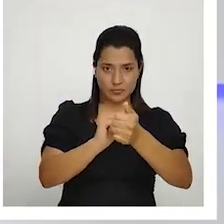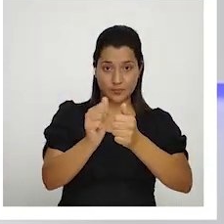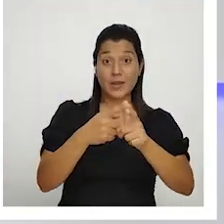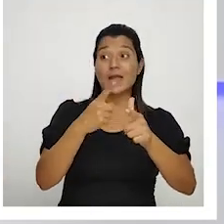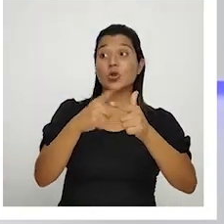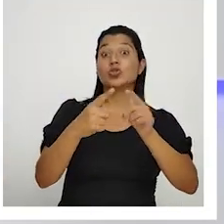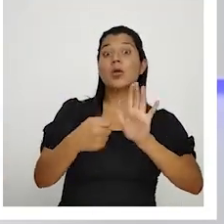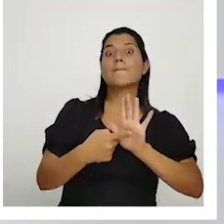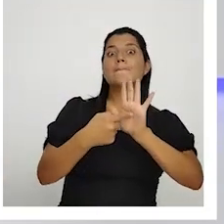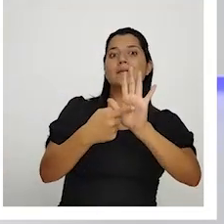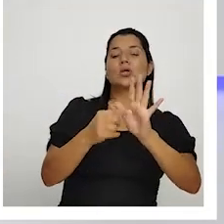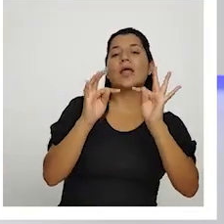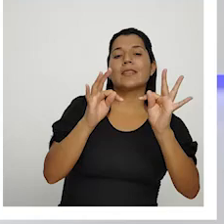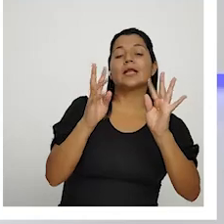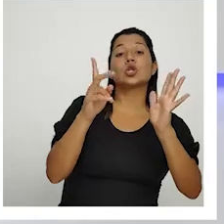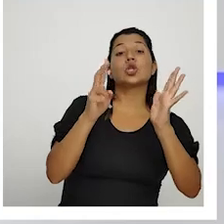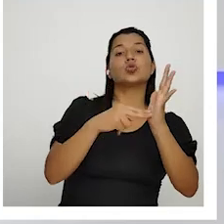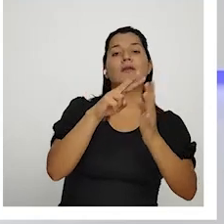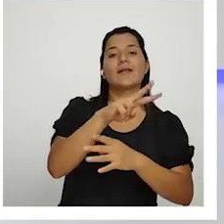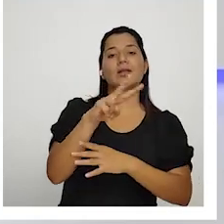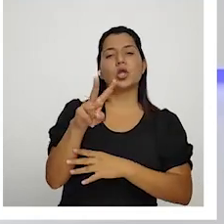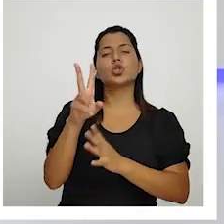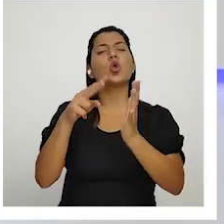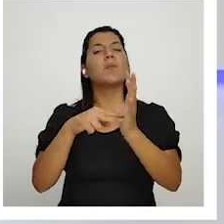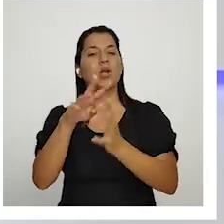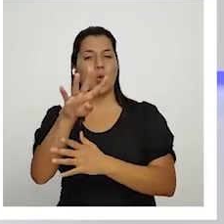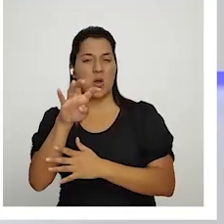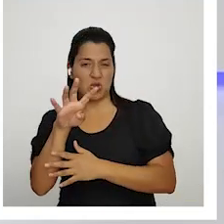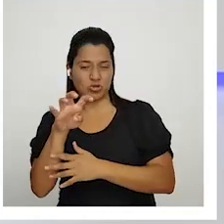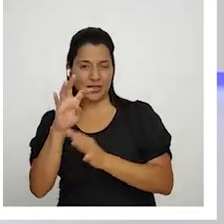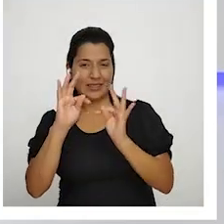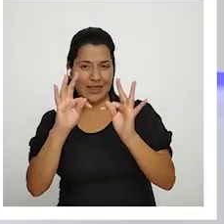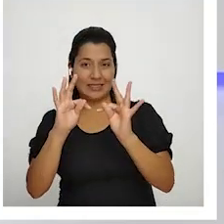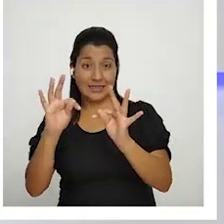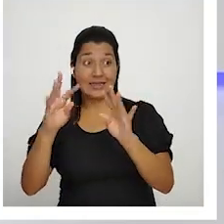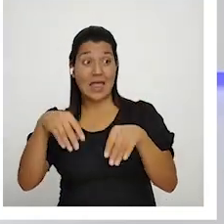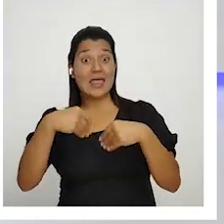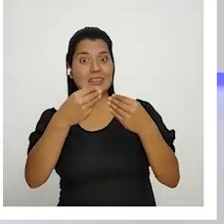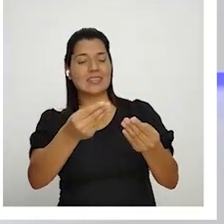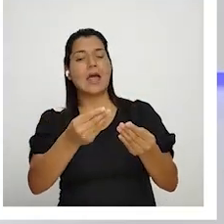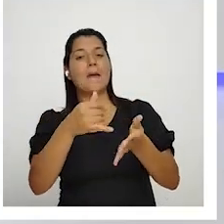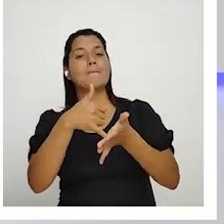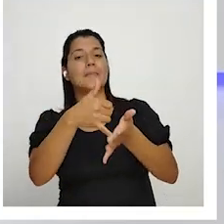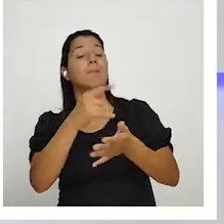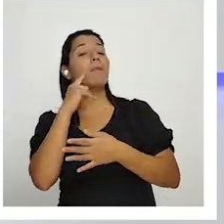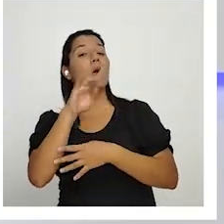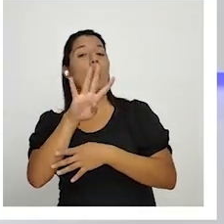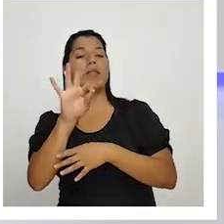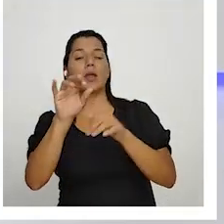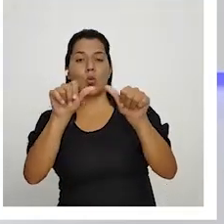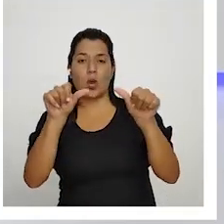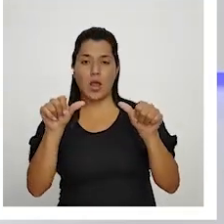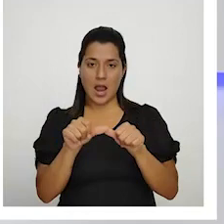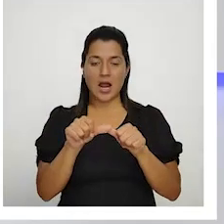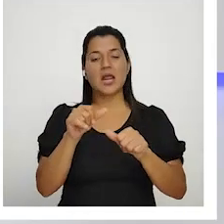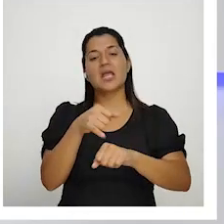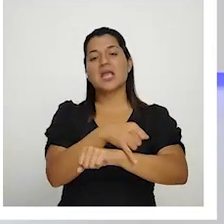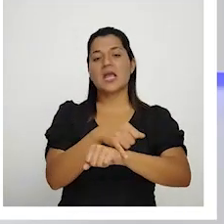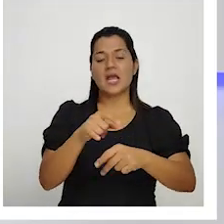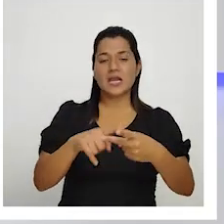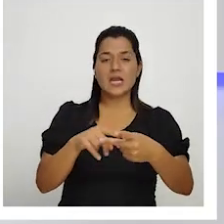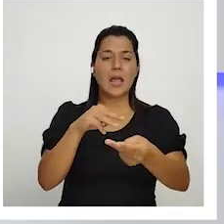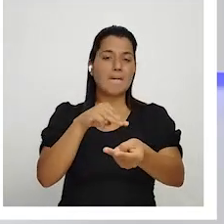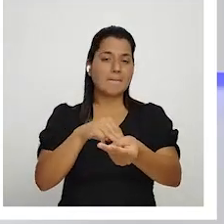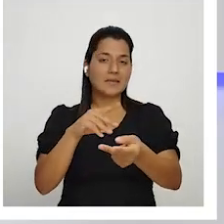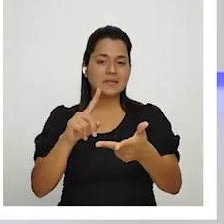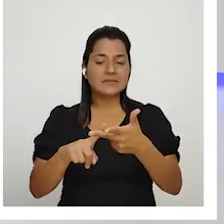2022, que fueron más de 1.400 tesis, y ellos dan un premio para 49 áreas: ingeniería, medicina, nutrición, farmacia, etcétera. Y